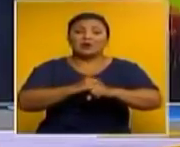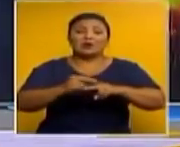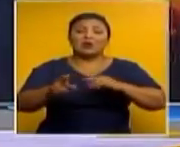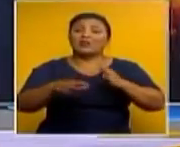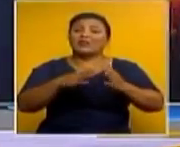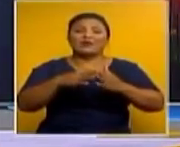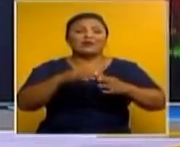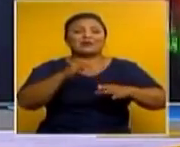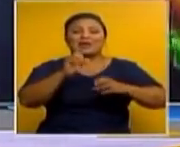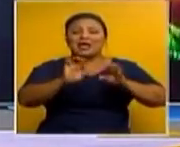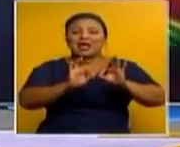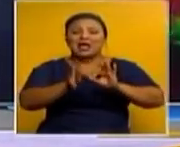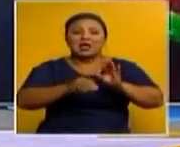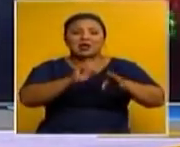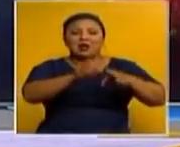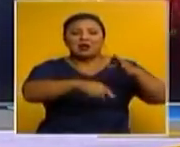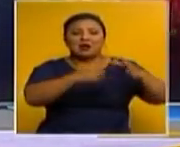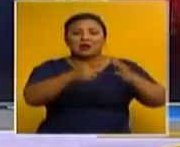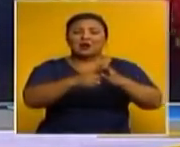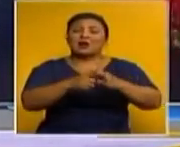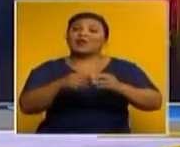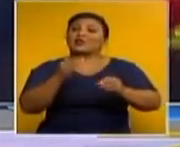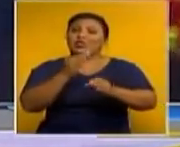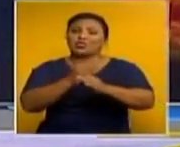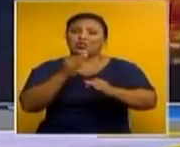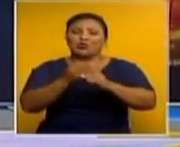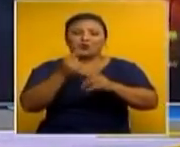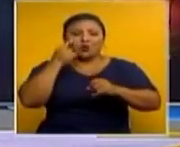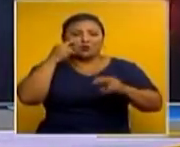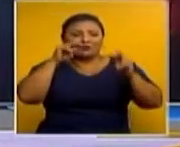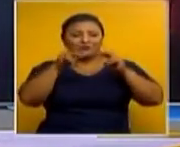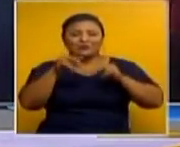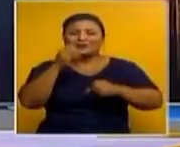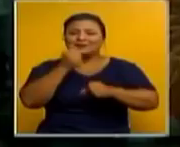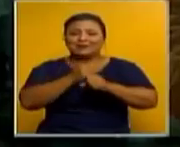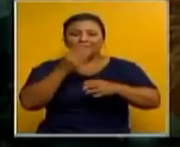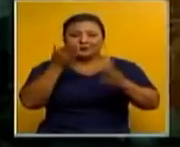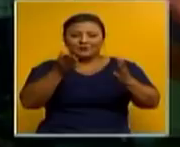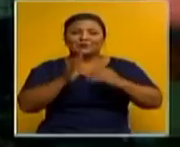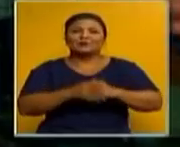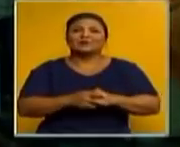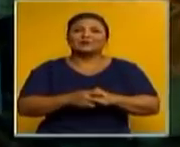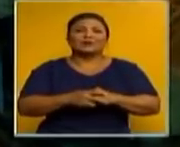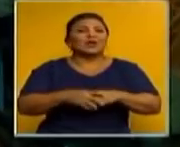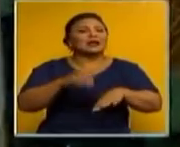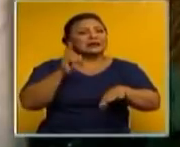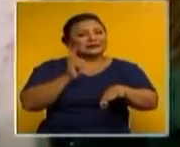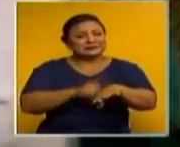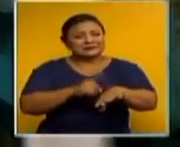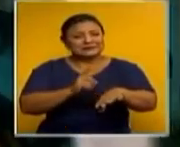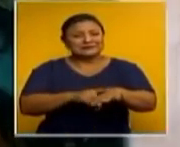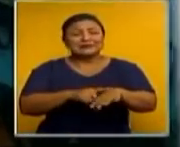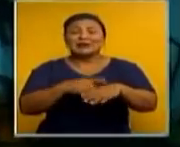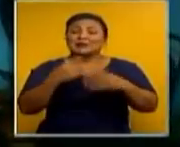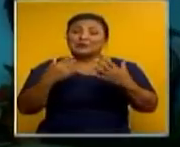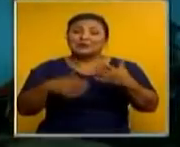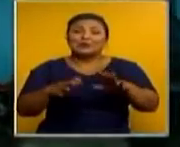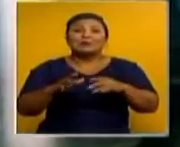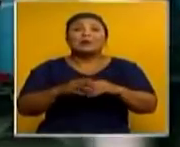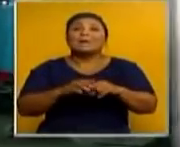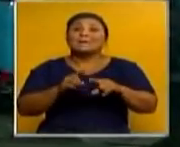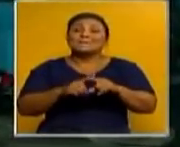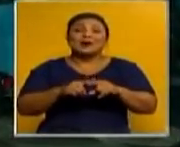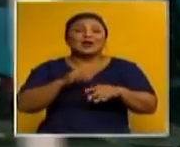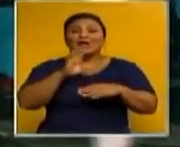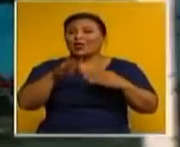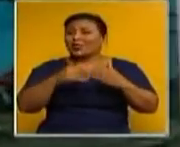vulcanizadores. En Pulso Nocturno conoceremos su arduo trabajo. El tiempo y el suceso imprevisto nos acaecen